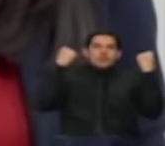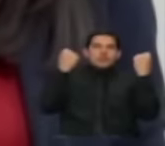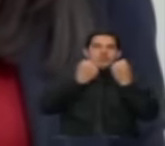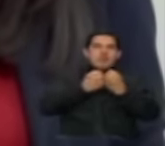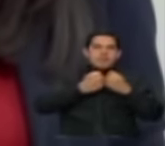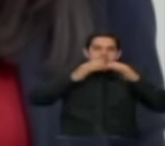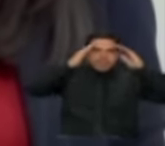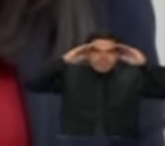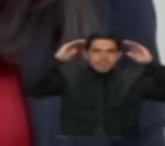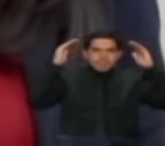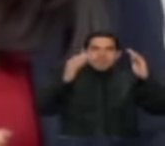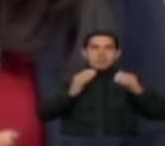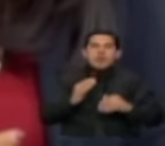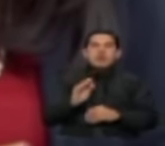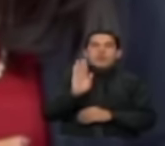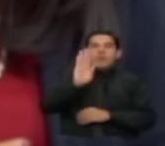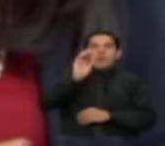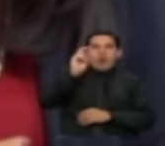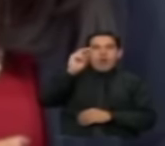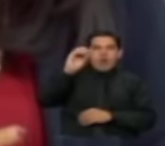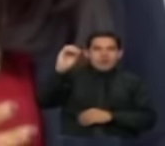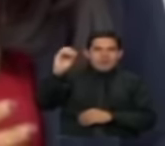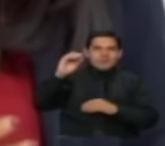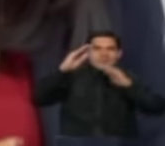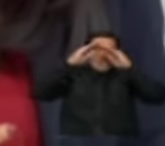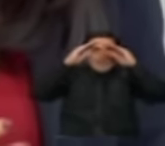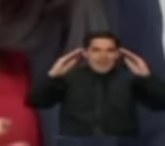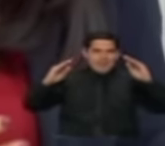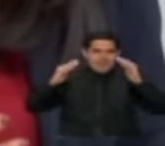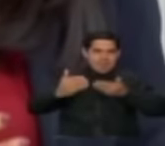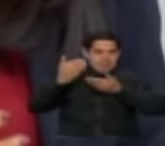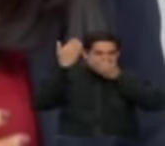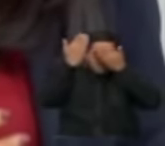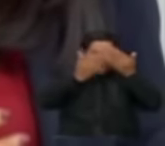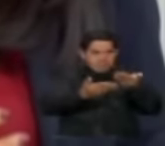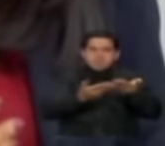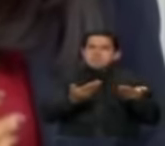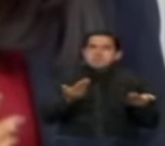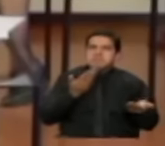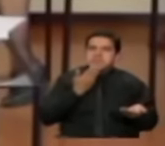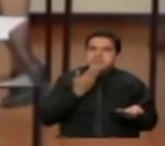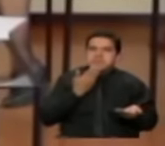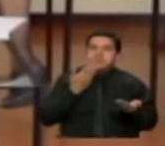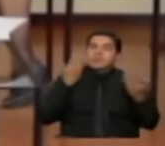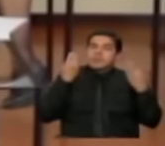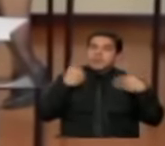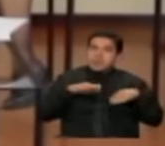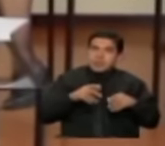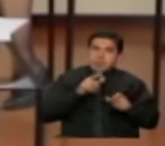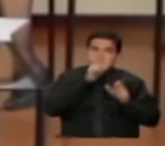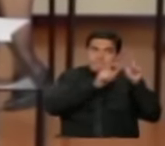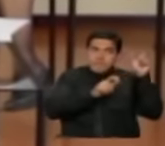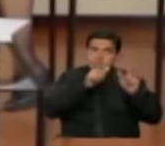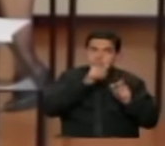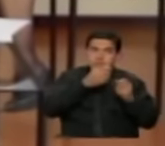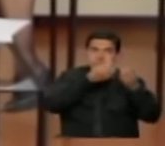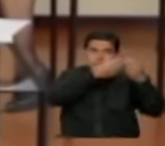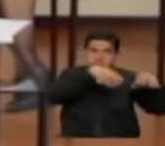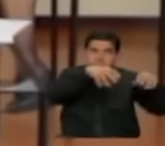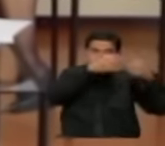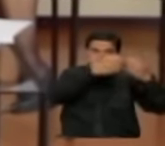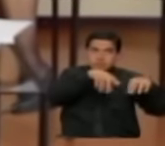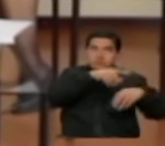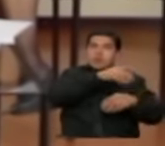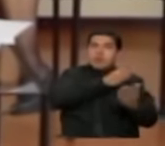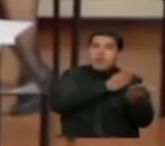los bonos de vivienda. Esos bonos de vivienda a los cuales los damnificados tendrán acceso por